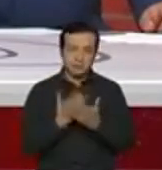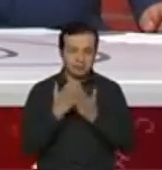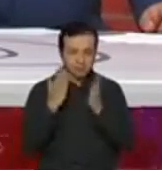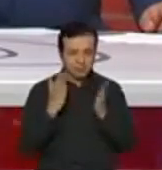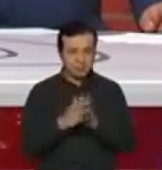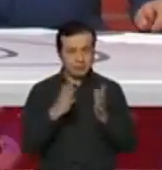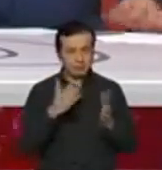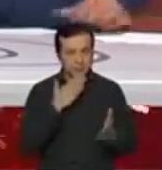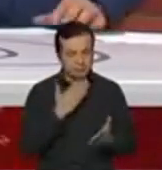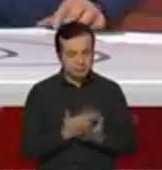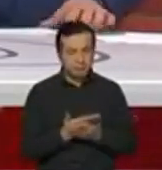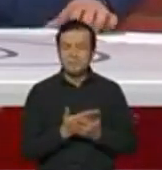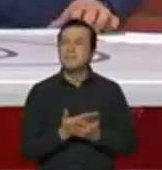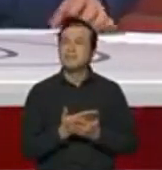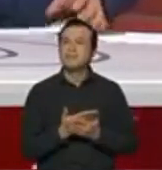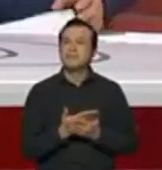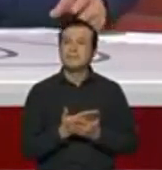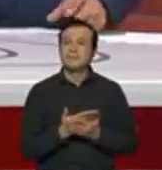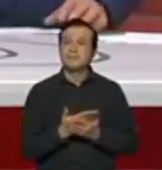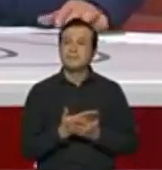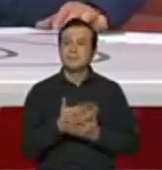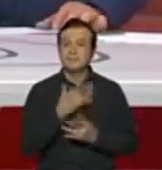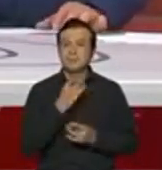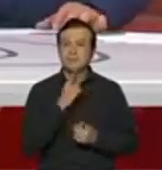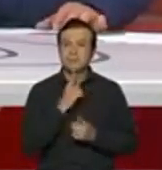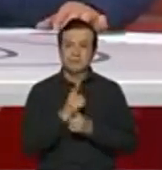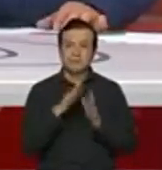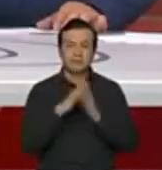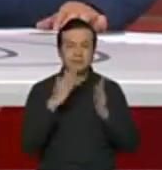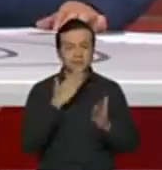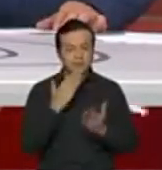usted. Gracias, muy amable. Agradecemos. Un placer, Fabricio. Gracias